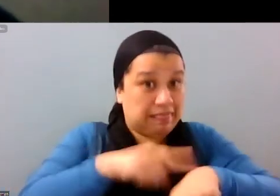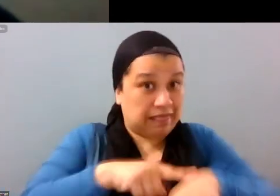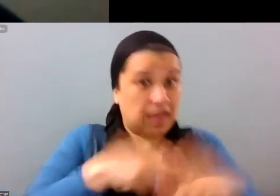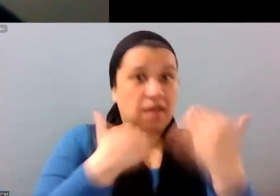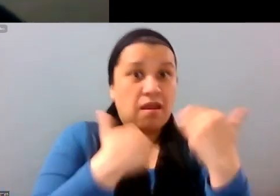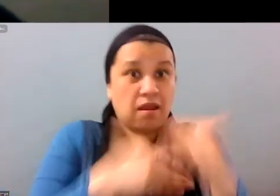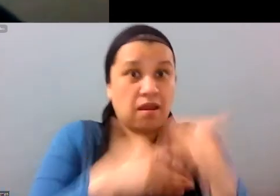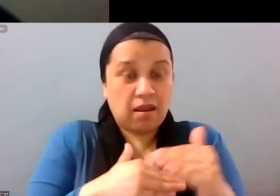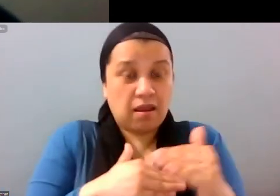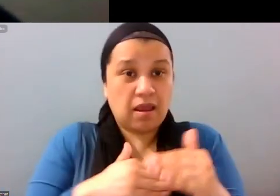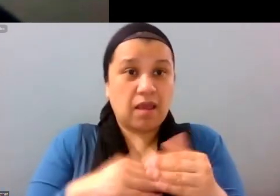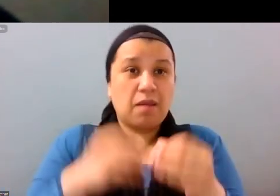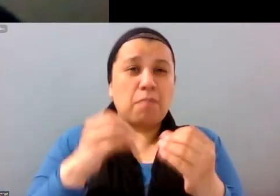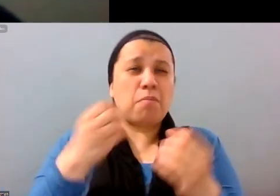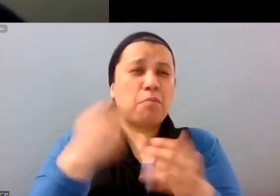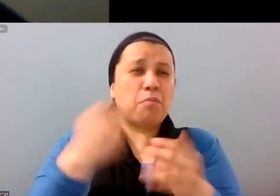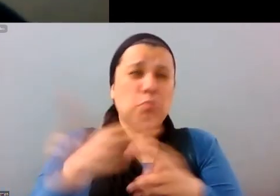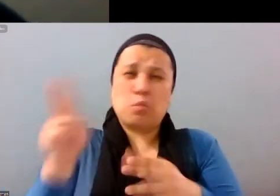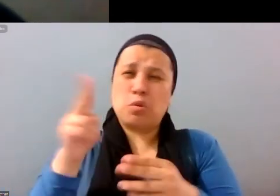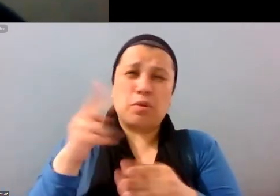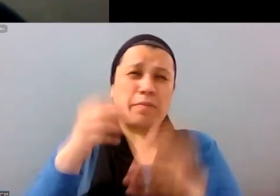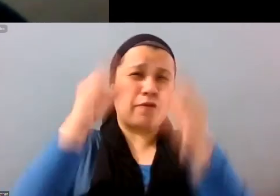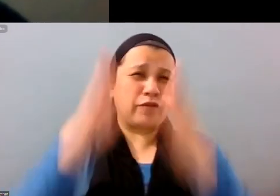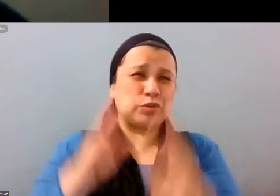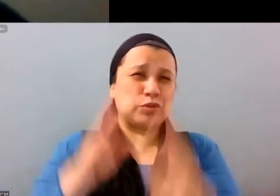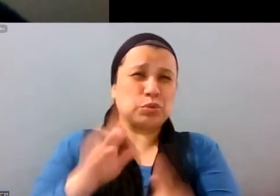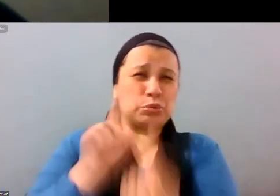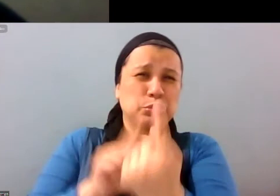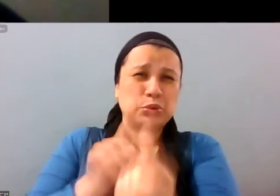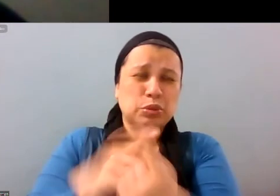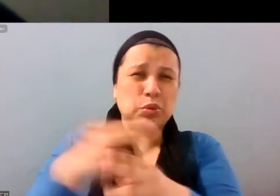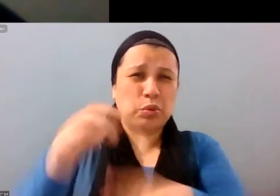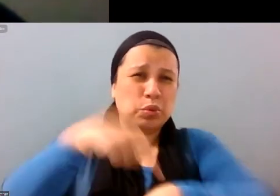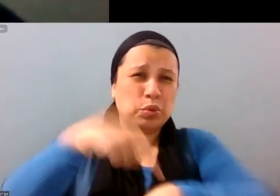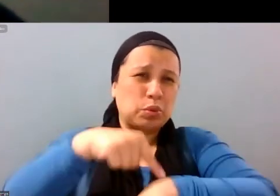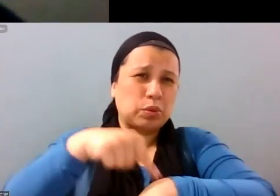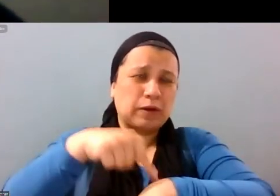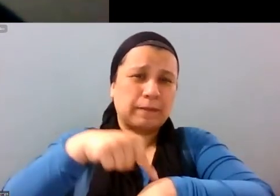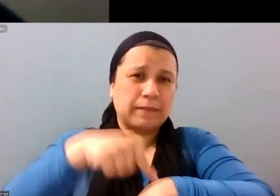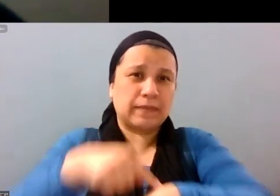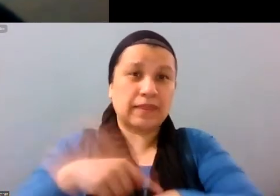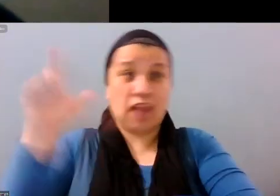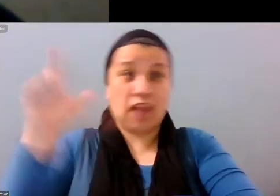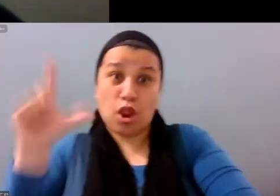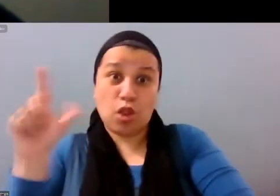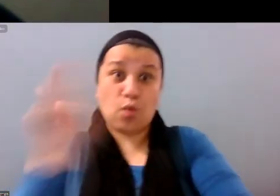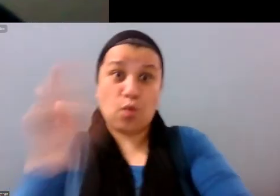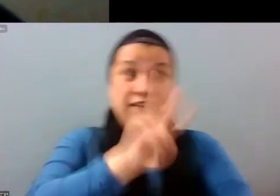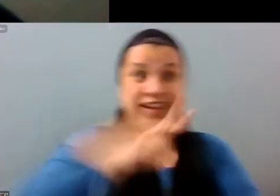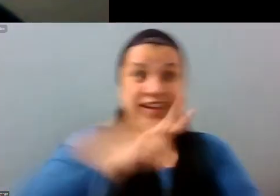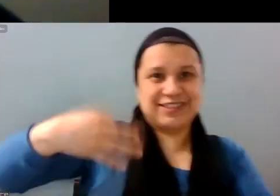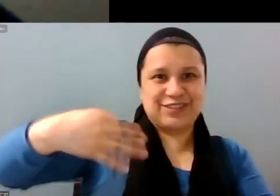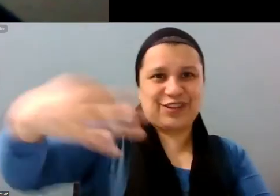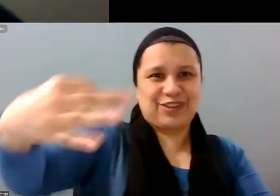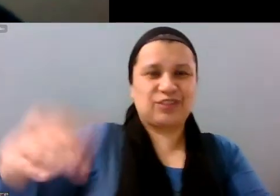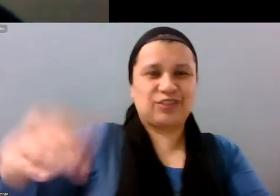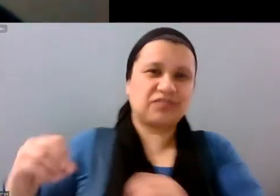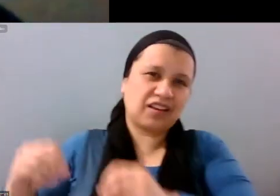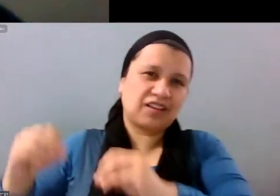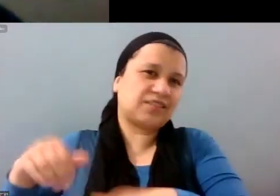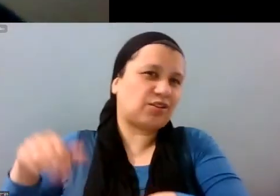que era muy poco verdad en relación a tenerla de lunes a viernes todos los días verdad en su horario normal